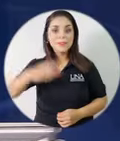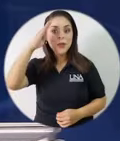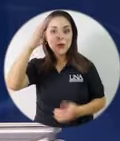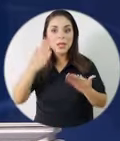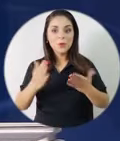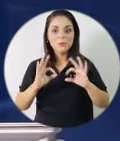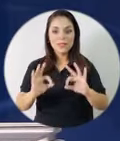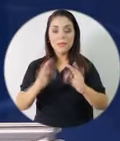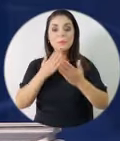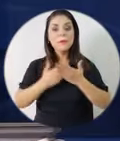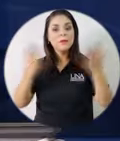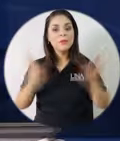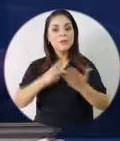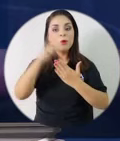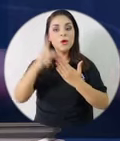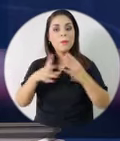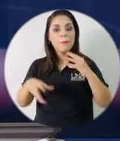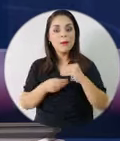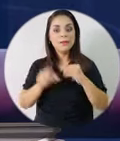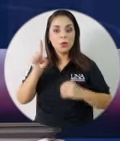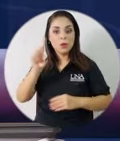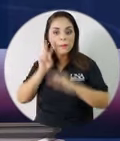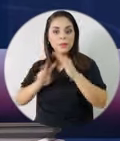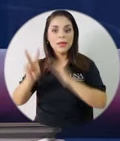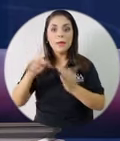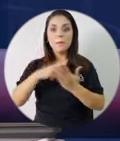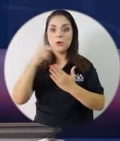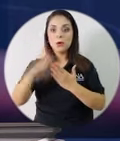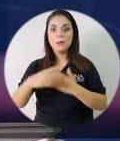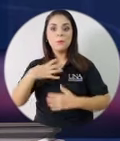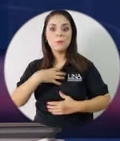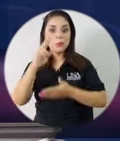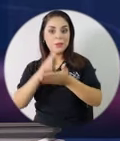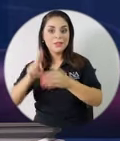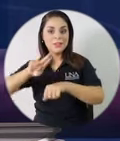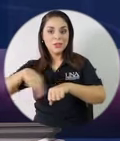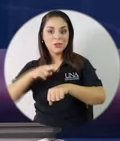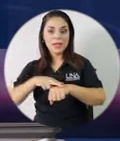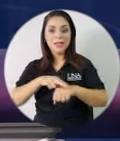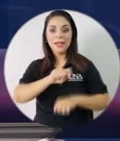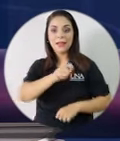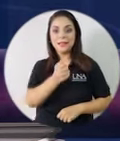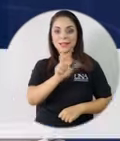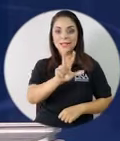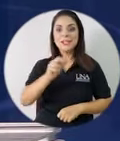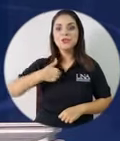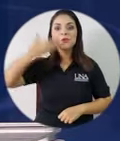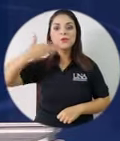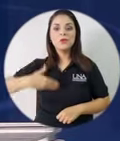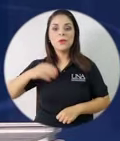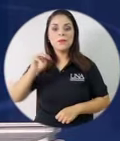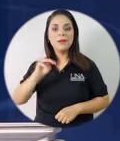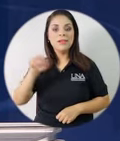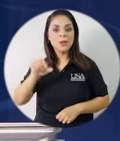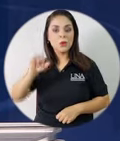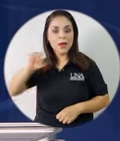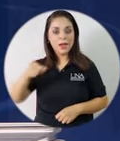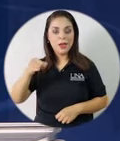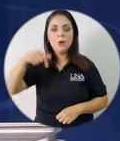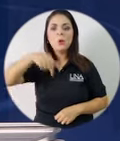Hola, ¿qué tal? Bienvenidos a una edición más de Una Mirada, el programa de la Universidad Nacional y del CINAR S.A. Soy Maribel Quiroz Jara y hoy vamos a